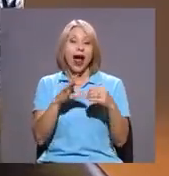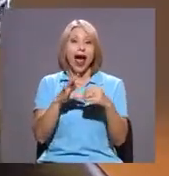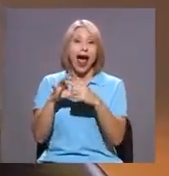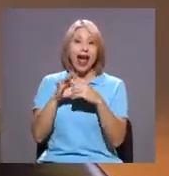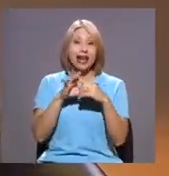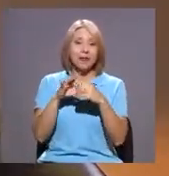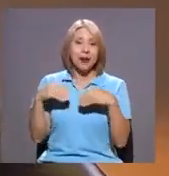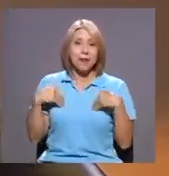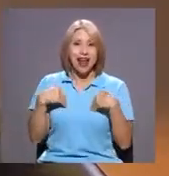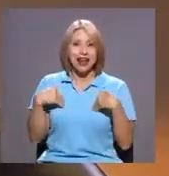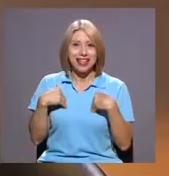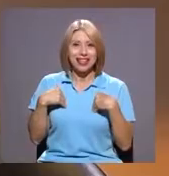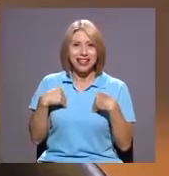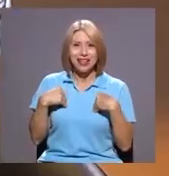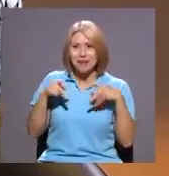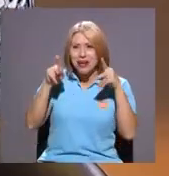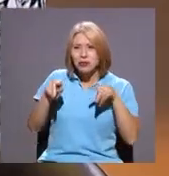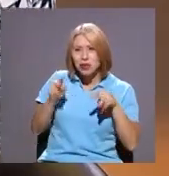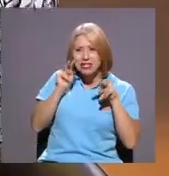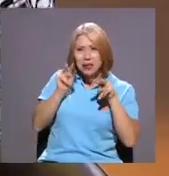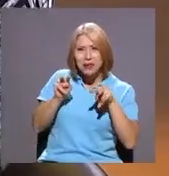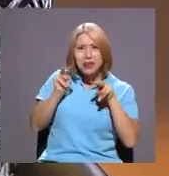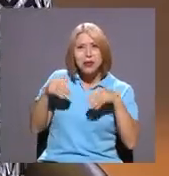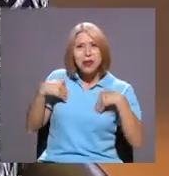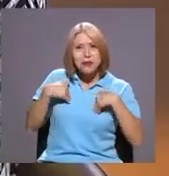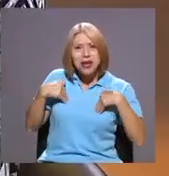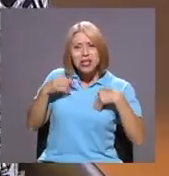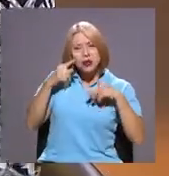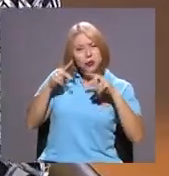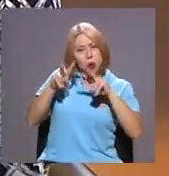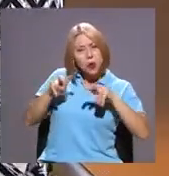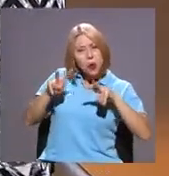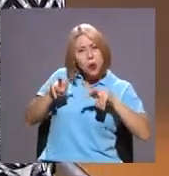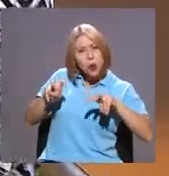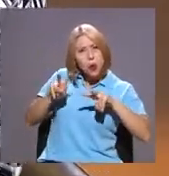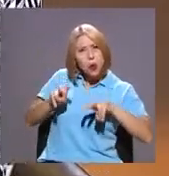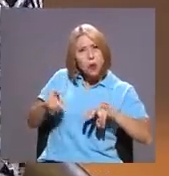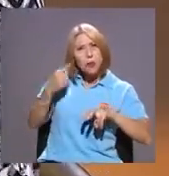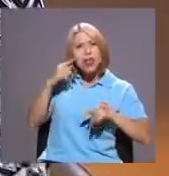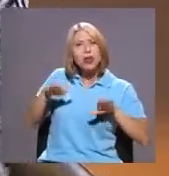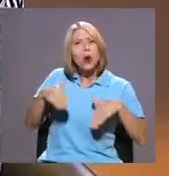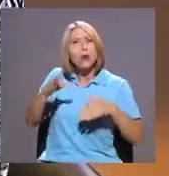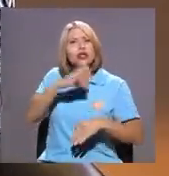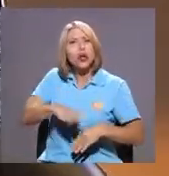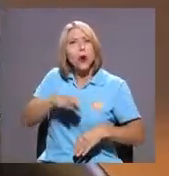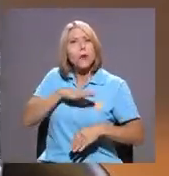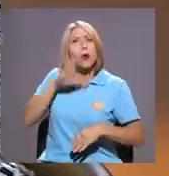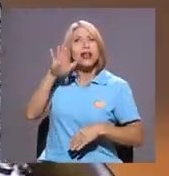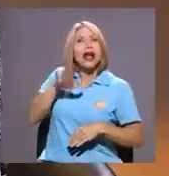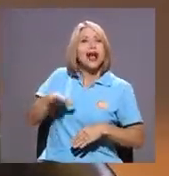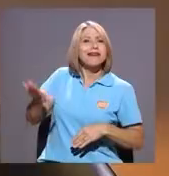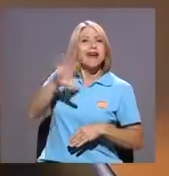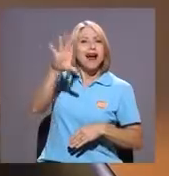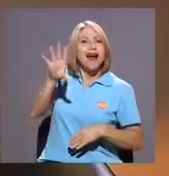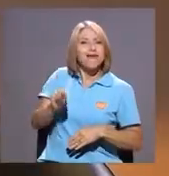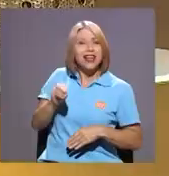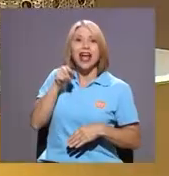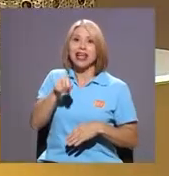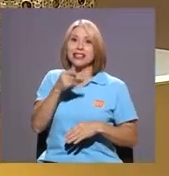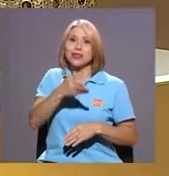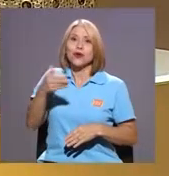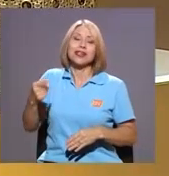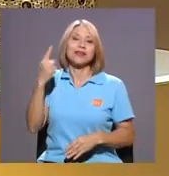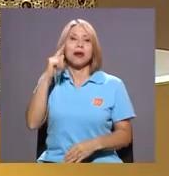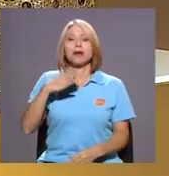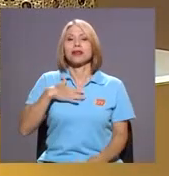los animalitos, buscándolos, viéndolos, estudiando cómo se comportan allá en la sabana africana, ¿verdad? Ese tipo de cosas para mí sería genial.